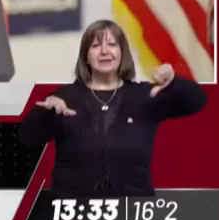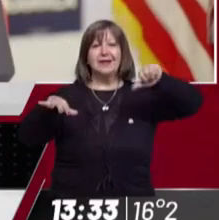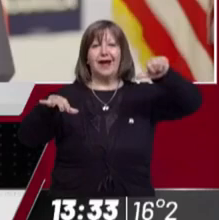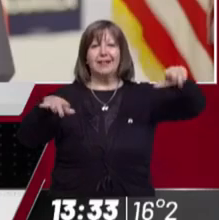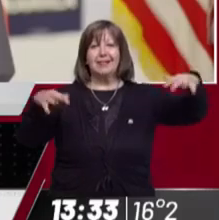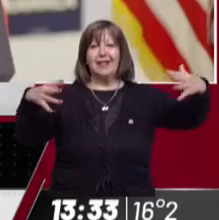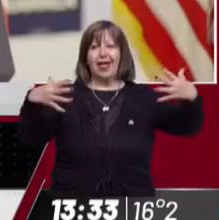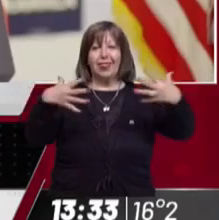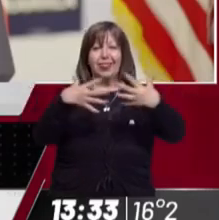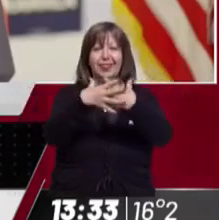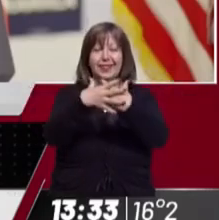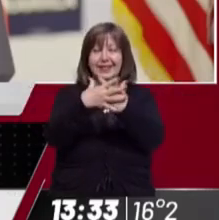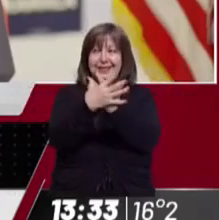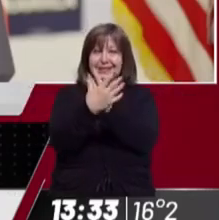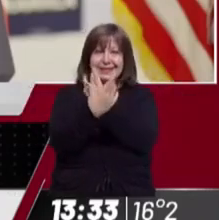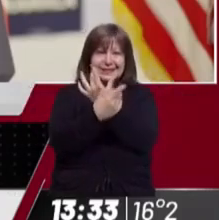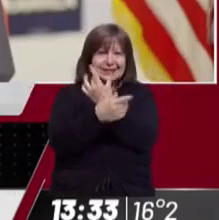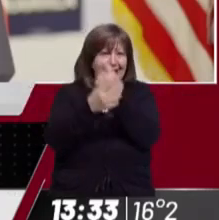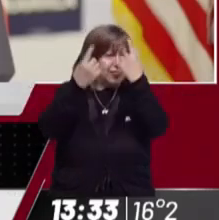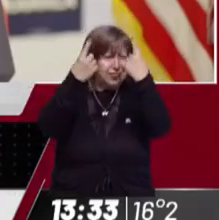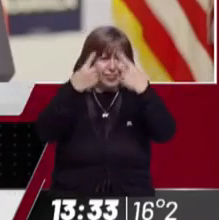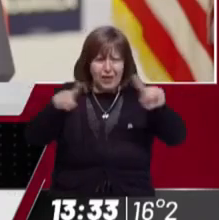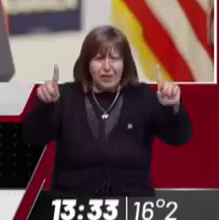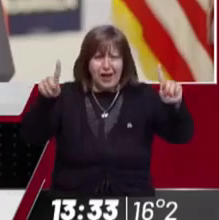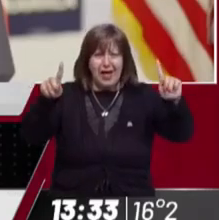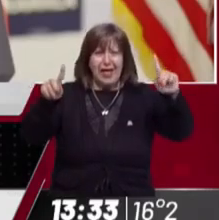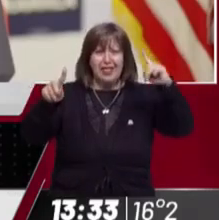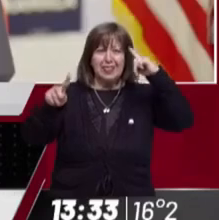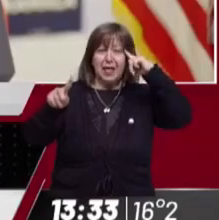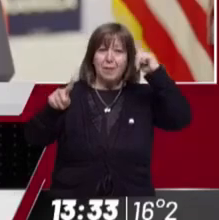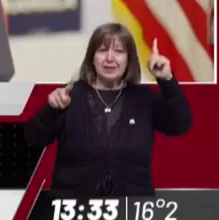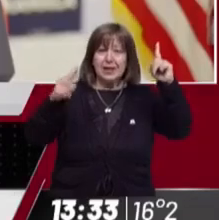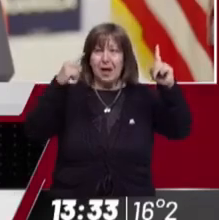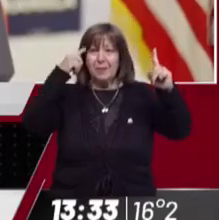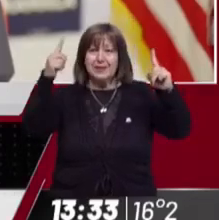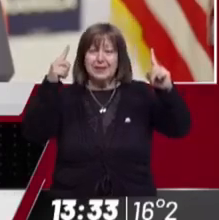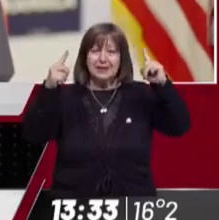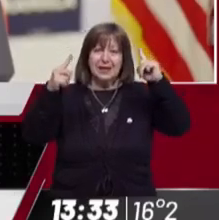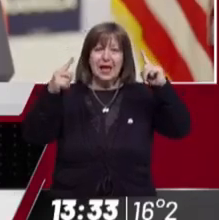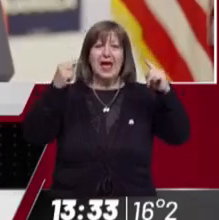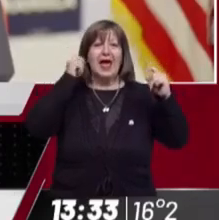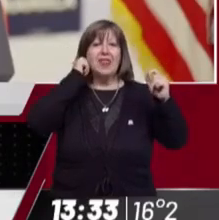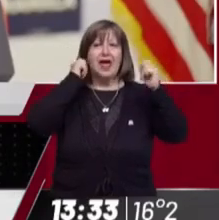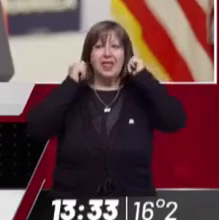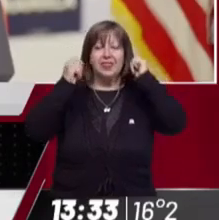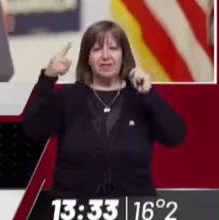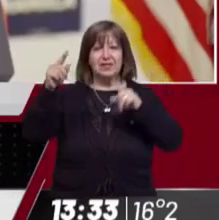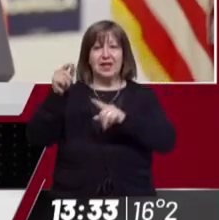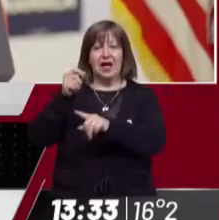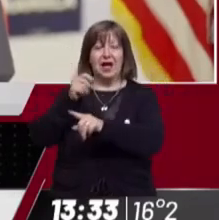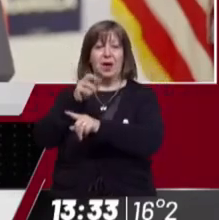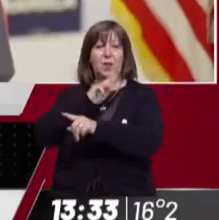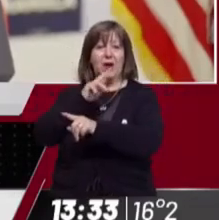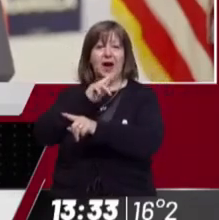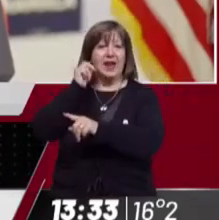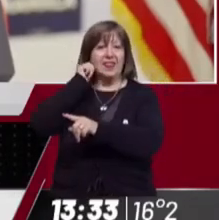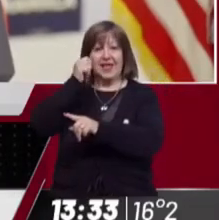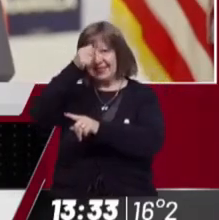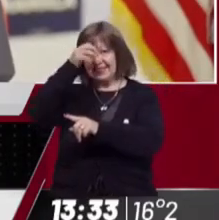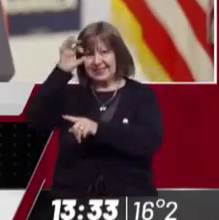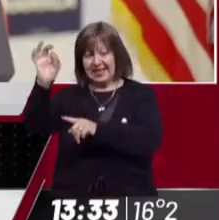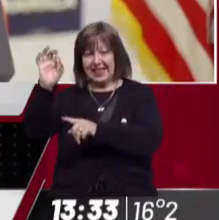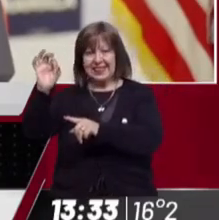Absolutamente difícil encontrar dos personajes tan distintos, géneros distintos, Claro. edades distintas. Ella tiene 60 y Trump